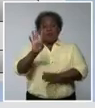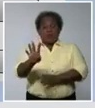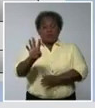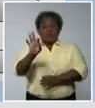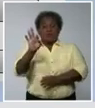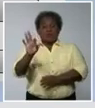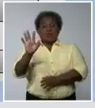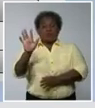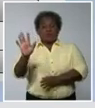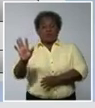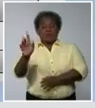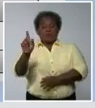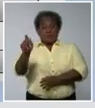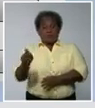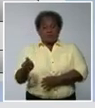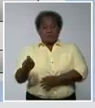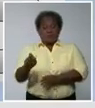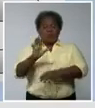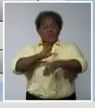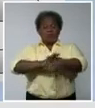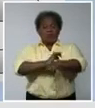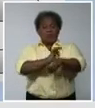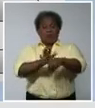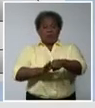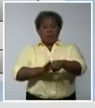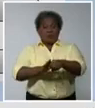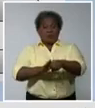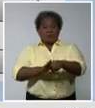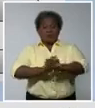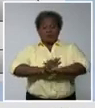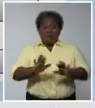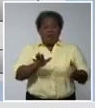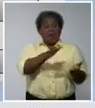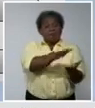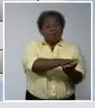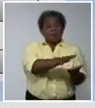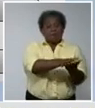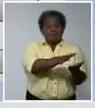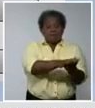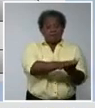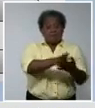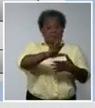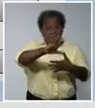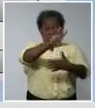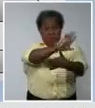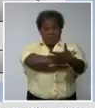116.485 personas con COVID-19 y ya se acumulan en nuestra región